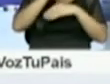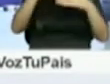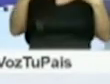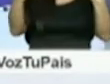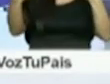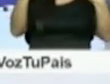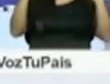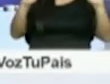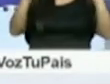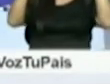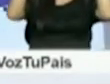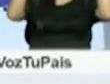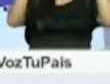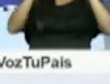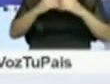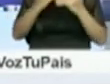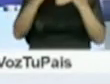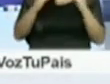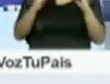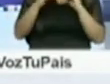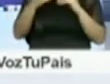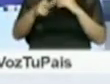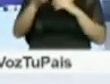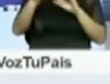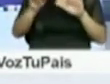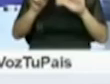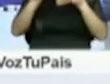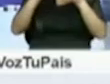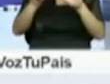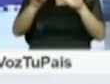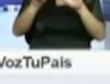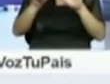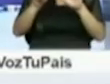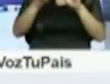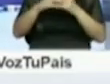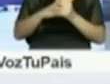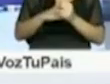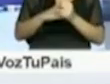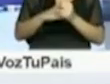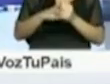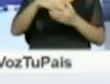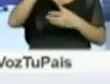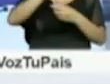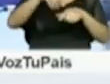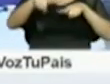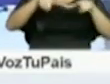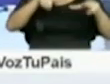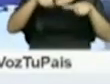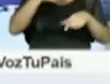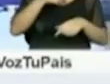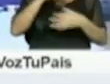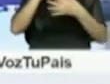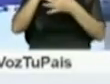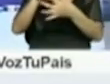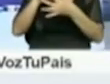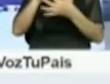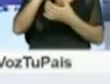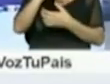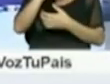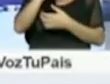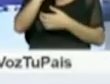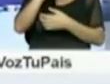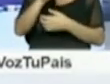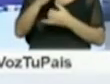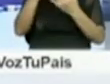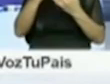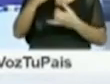del Festival Internacional de Artes Vivas Loja 2016. Con ustedes, in situ, se encontrará Cristina Pavón y aquí